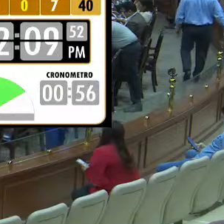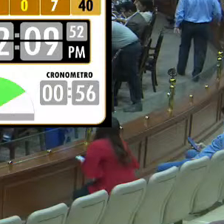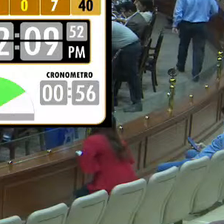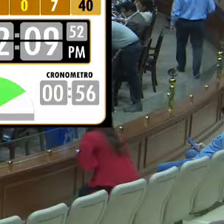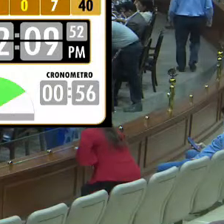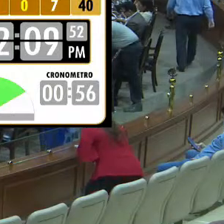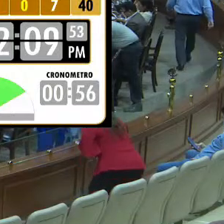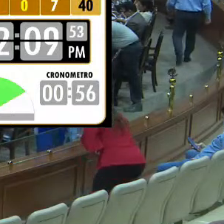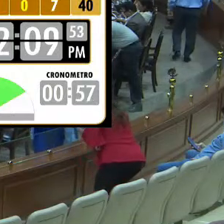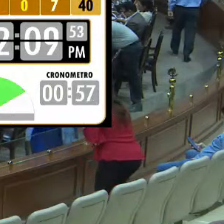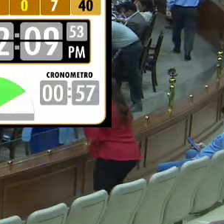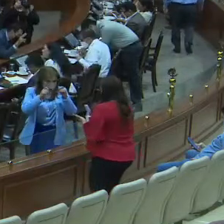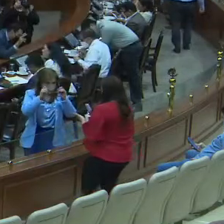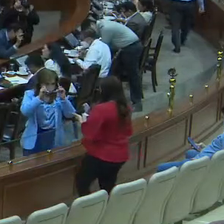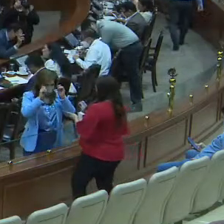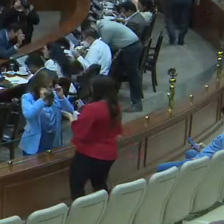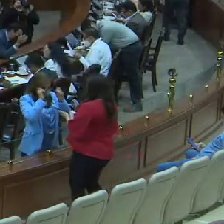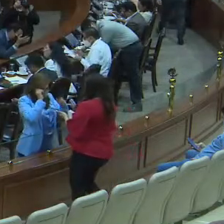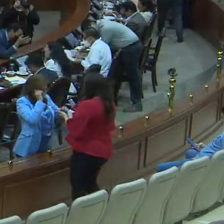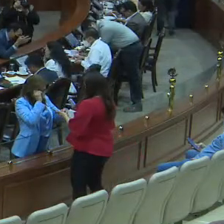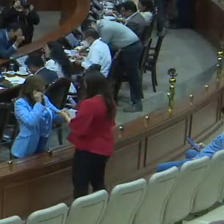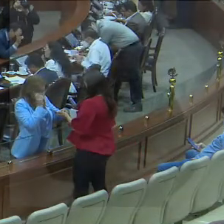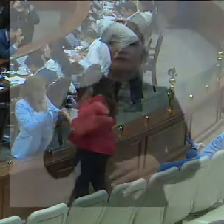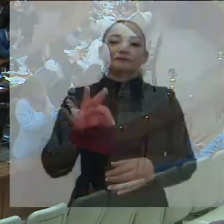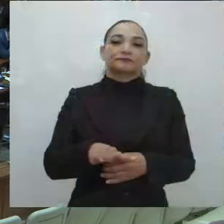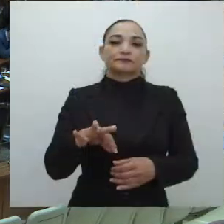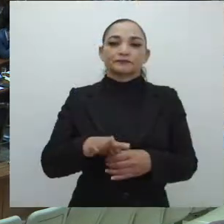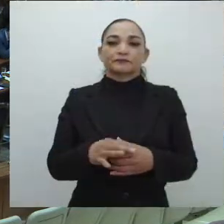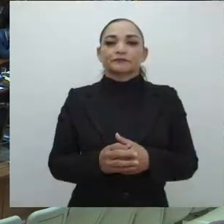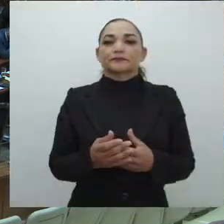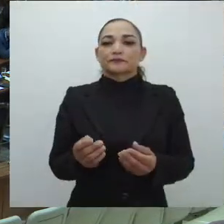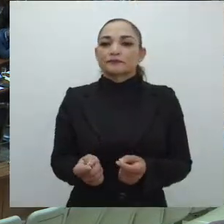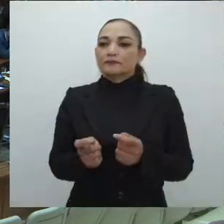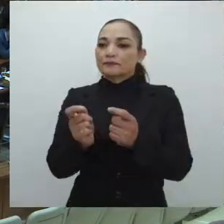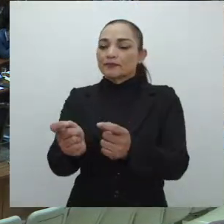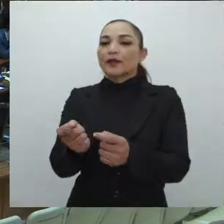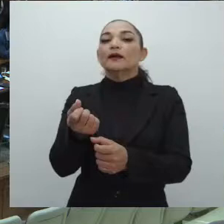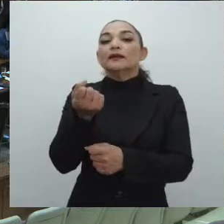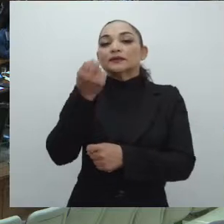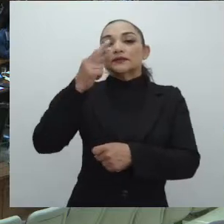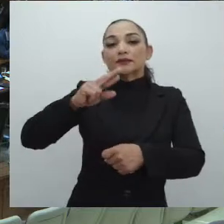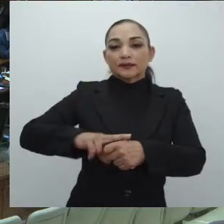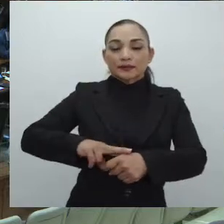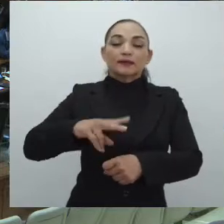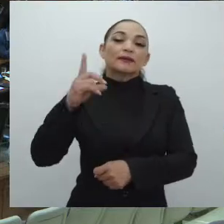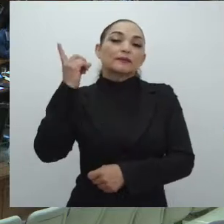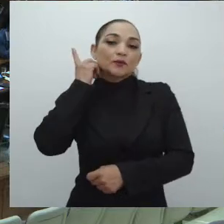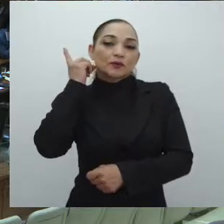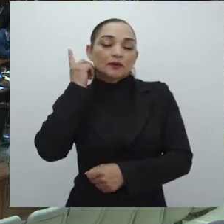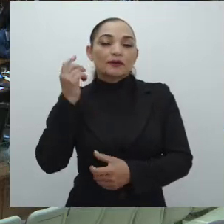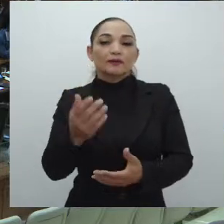La secretaría informará el resultado de la votación. Adelante, diputada secretaria.